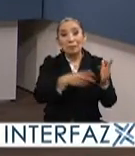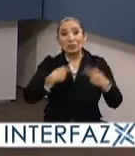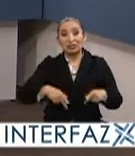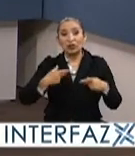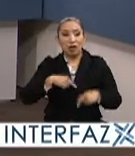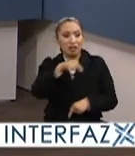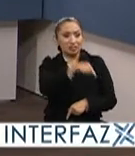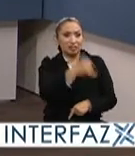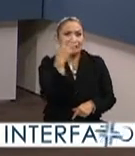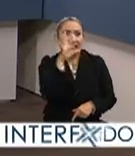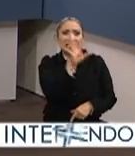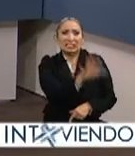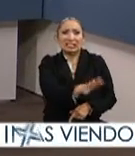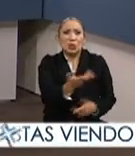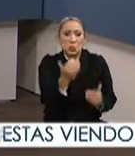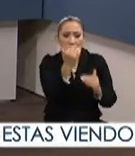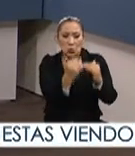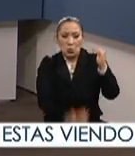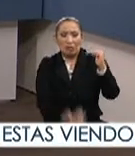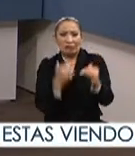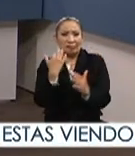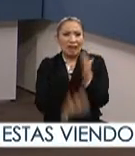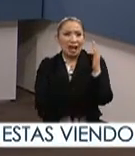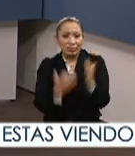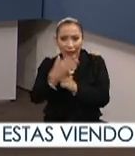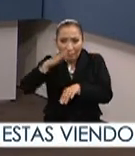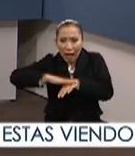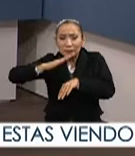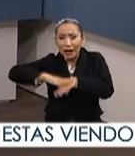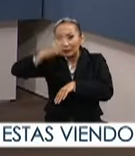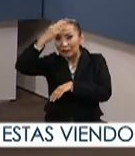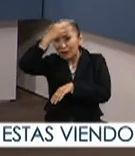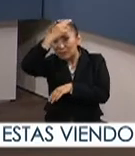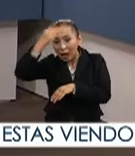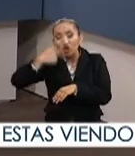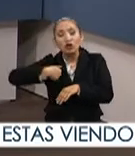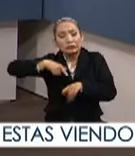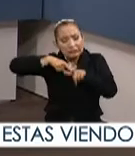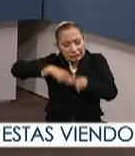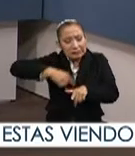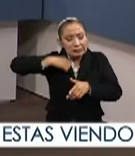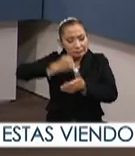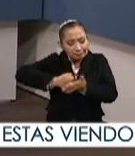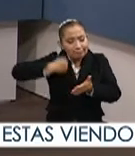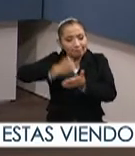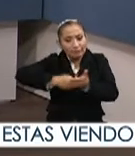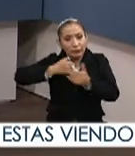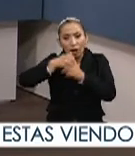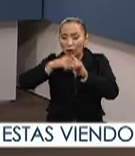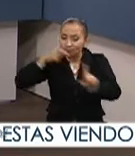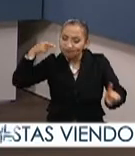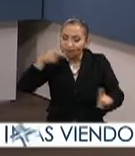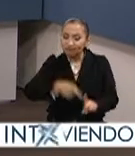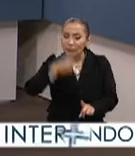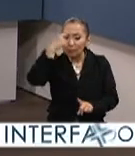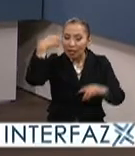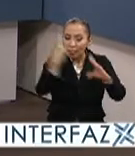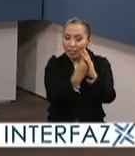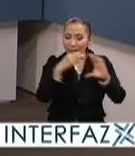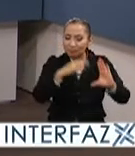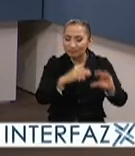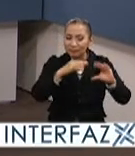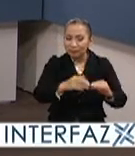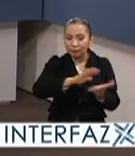1,000 habitantes. Entonces sí, hay un gran déficit y por ello Cruz Roja hemos seguido con el dedo en el renglón de